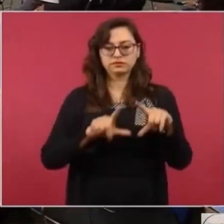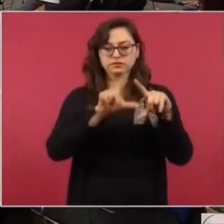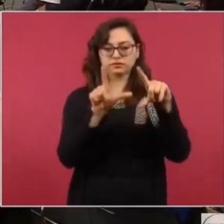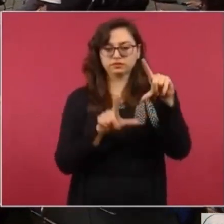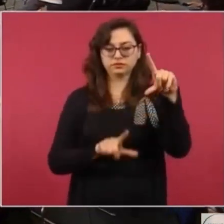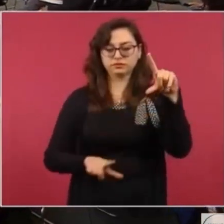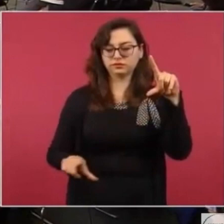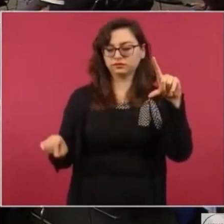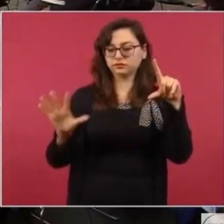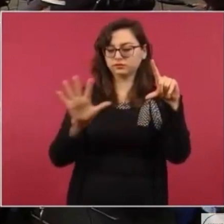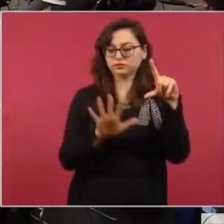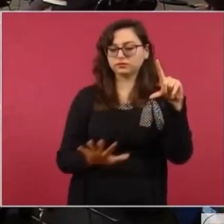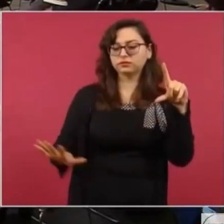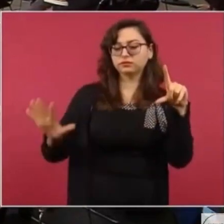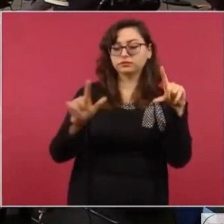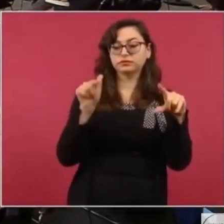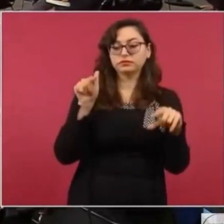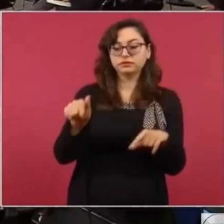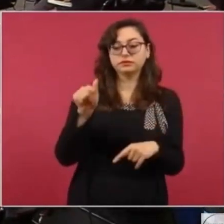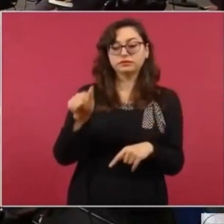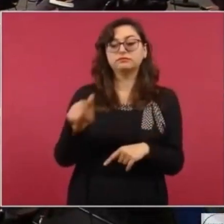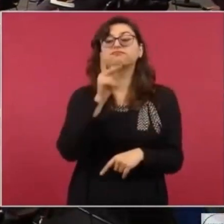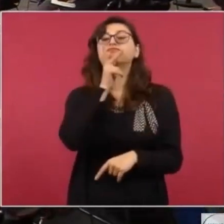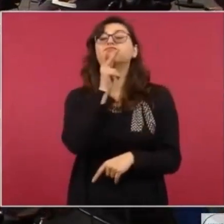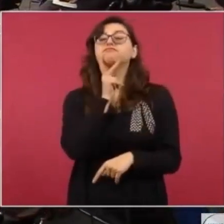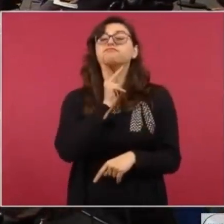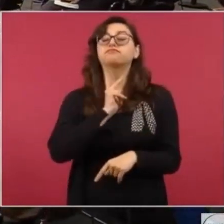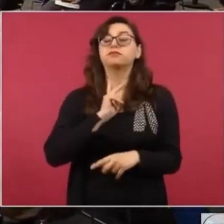más importante de México, campo petrolero,